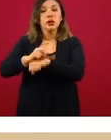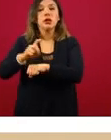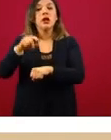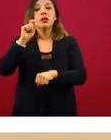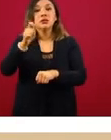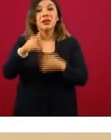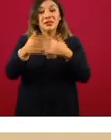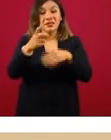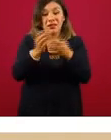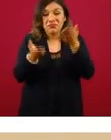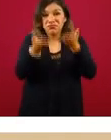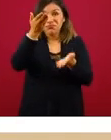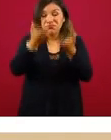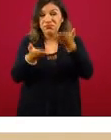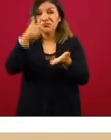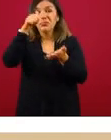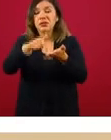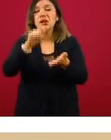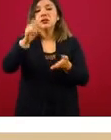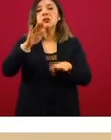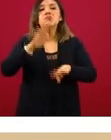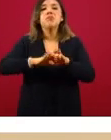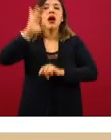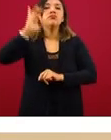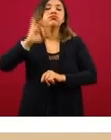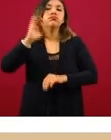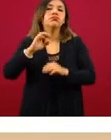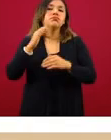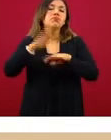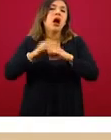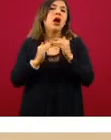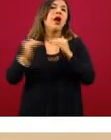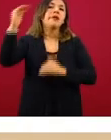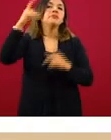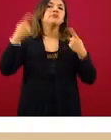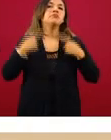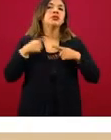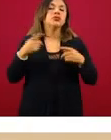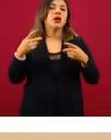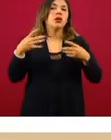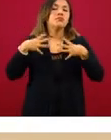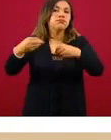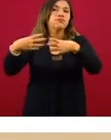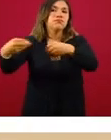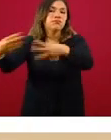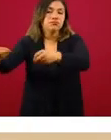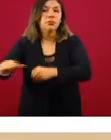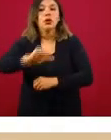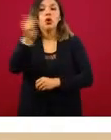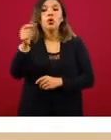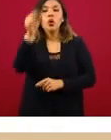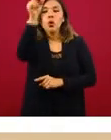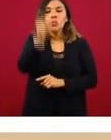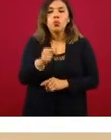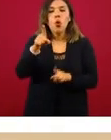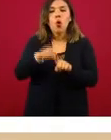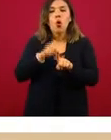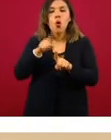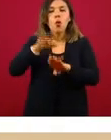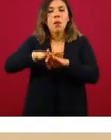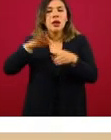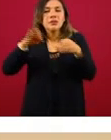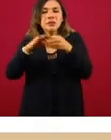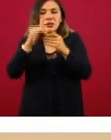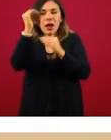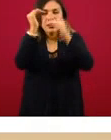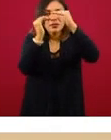comparación a esos 15 días anteriores, la tasa se incrementó, lo que quiere decir que hay mayor actividad. Donde veamos las barras que están más cercas